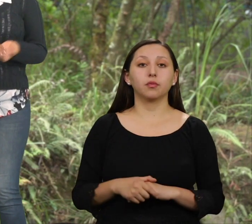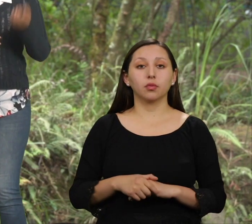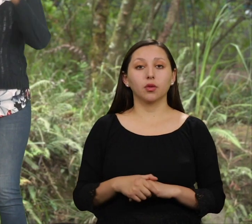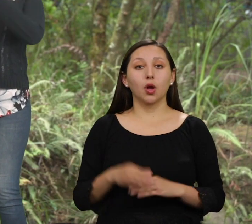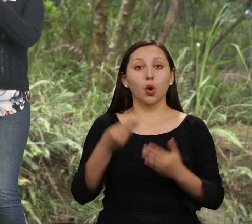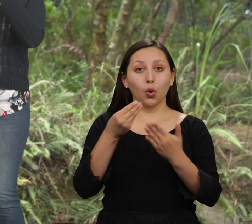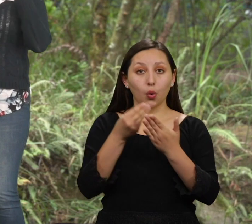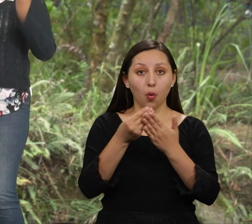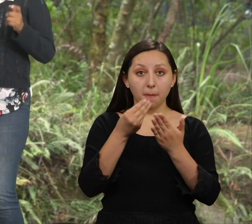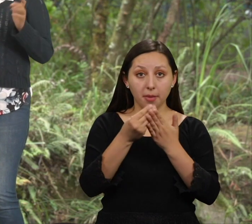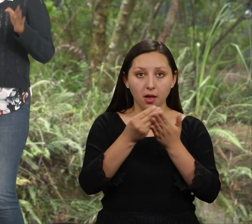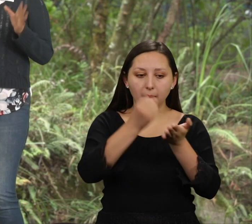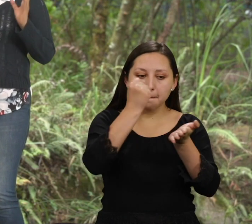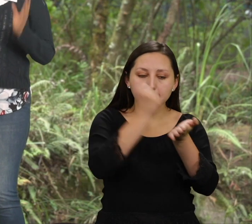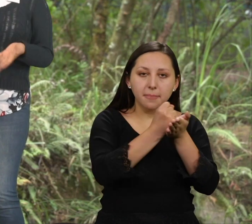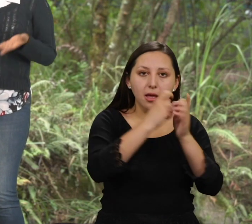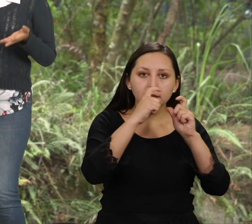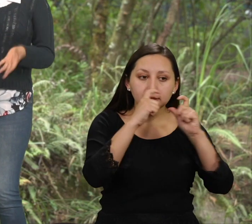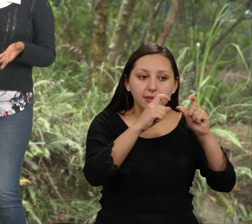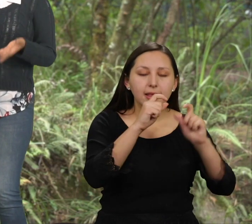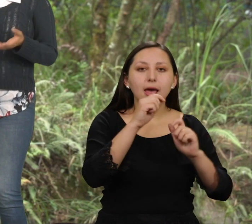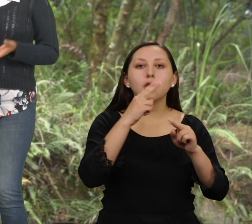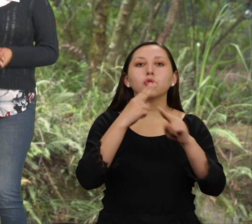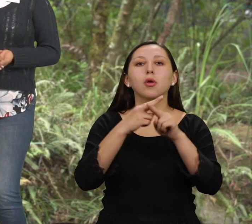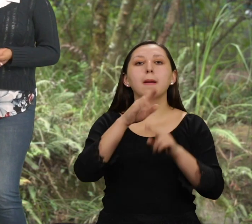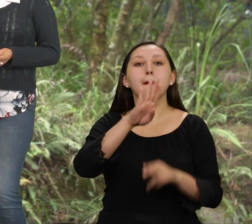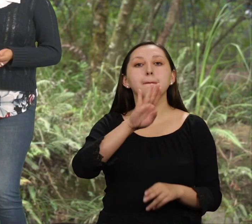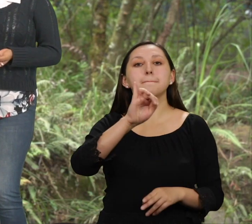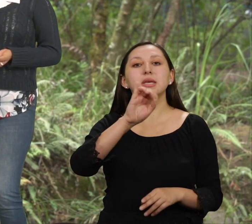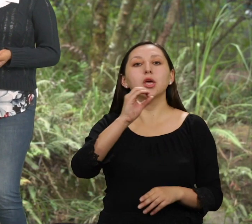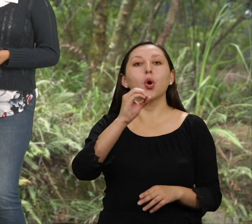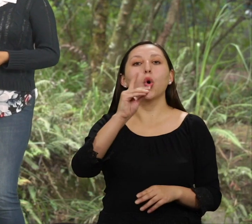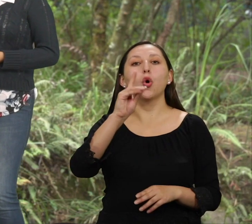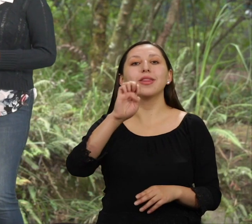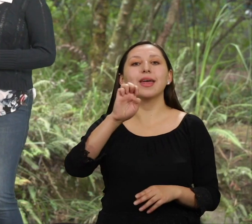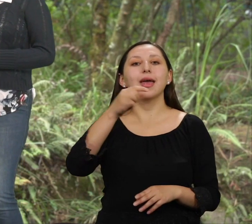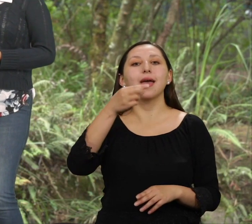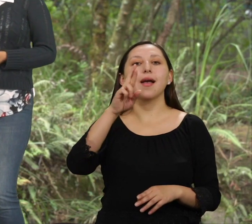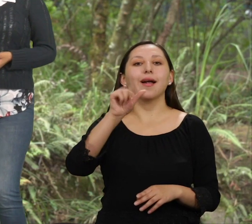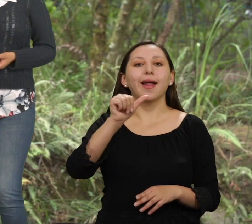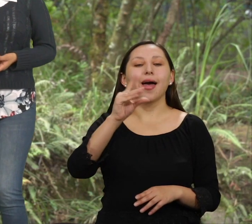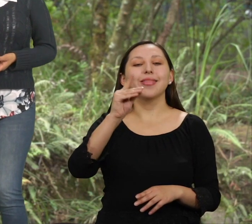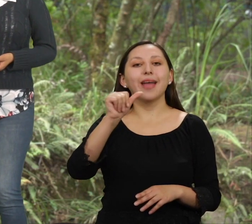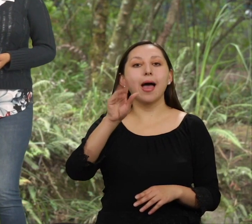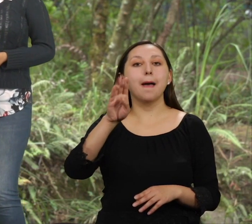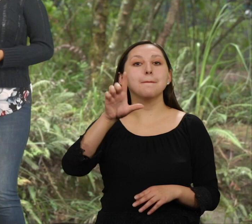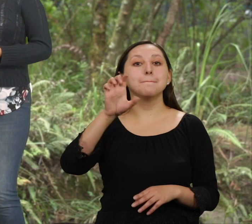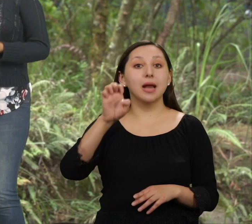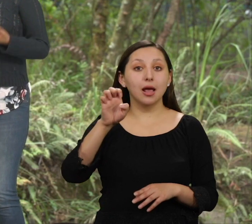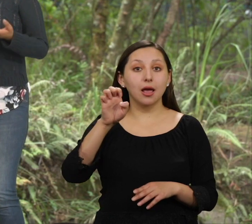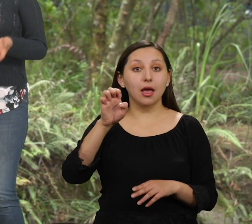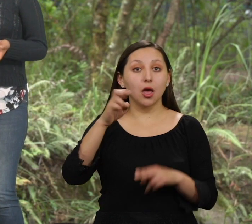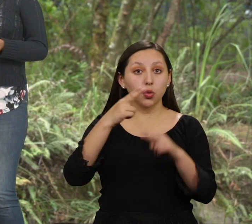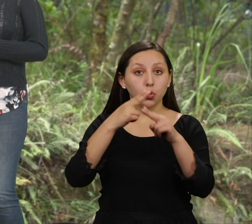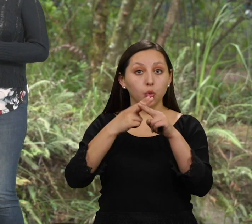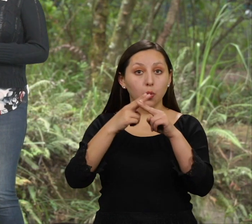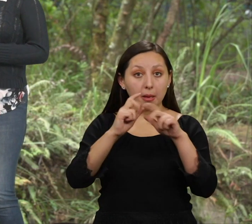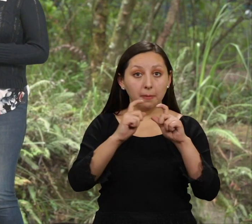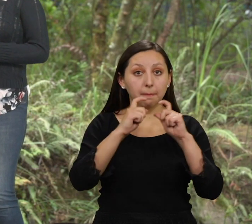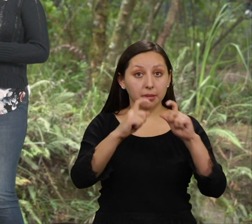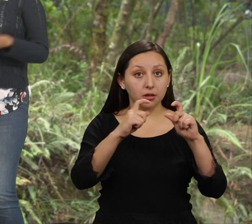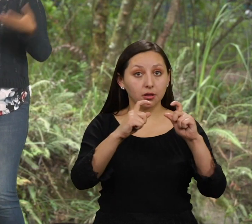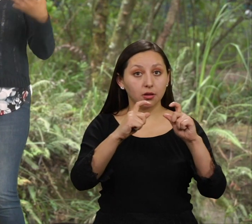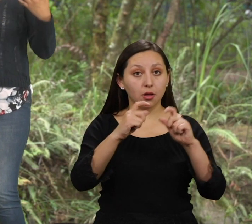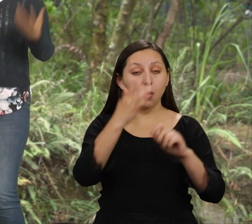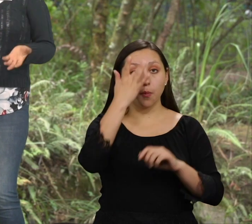comprar, busquemos etiquetas que digan biodegradable en los productos Muy bien, ¿y eso por qué? Pues esto es importante porque